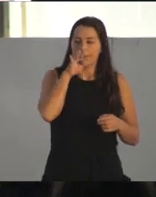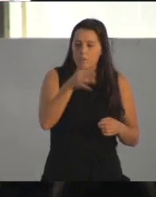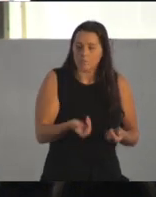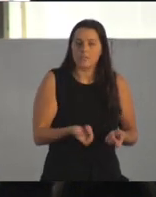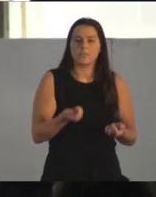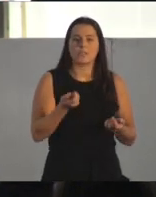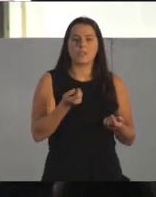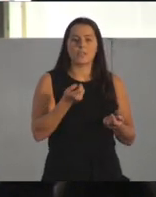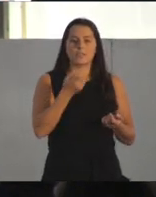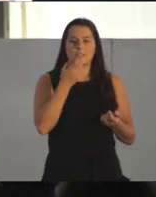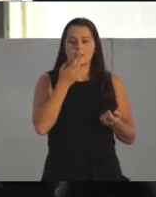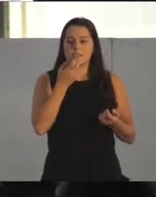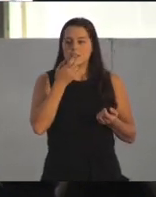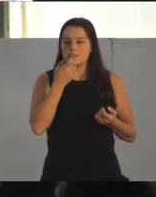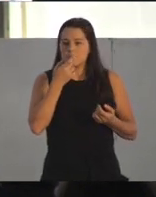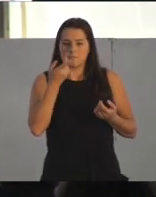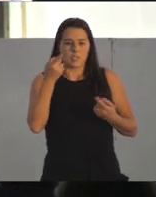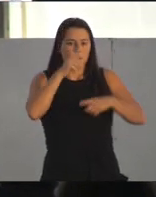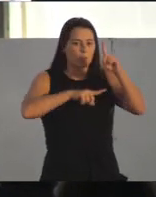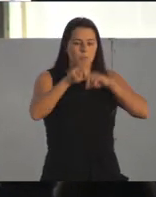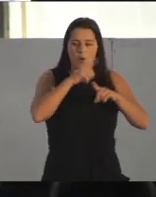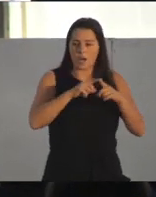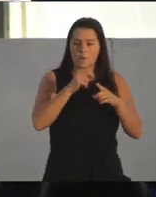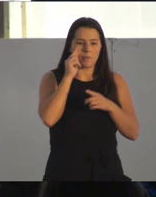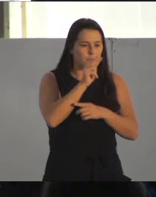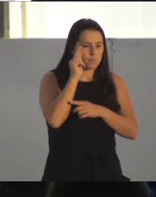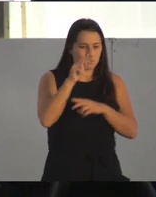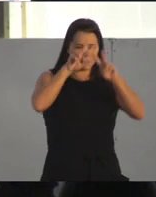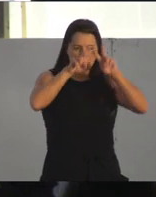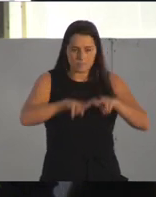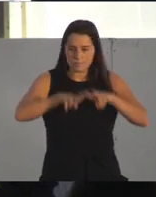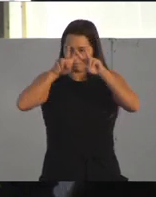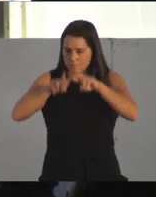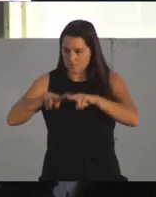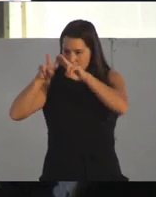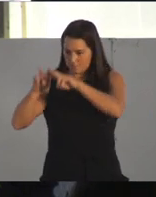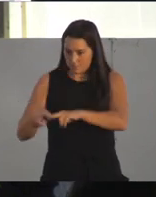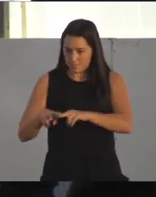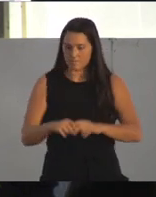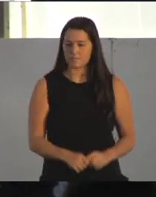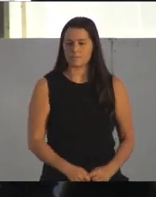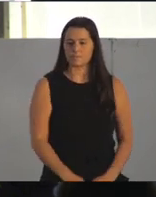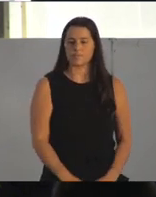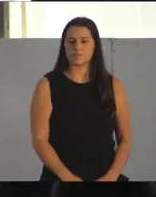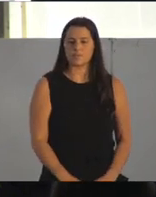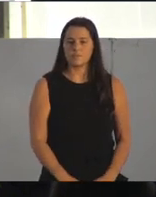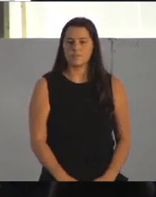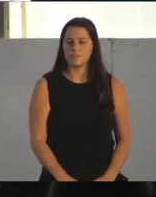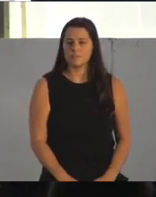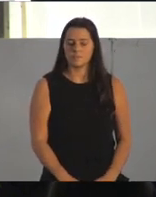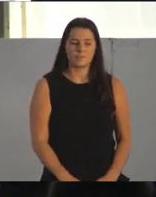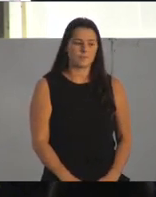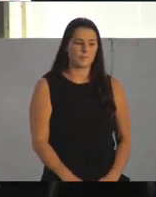hipertono perioral o por el contrario hay una hipotonía. Nos gusta ver ese tipo de valoraciones.